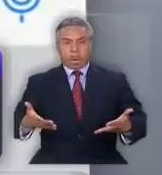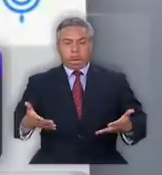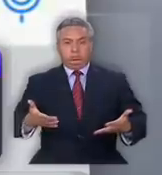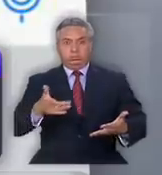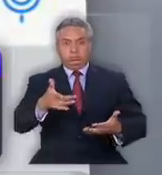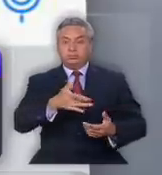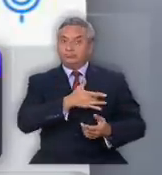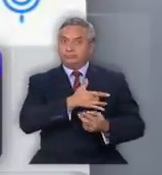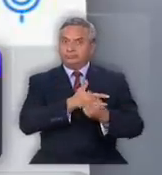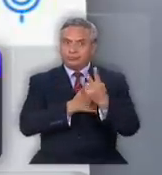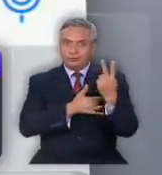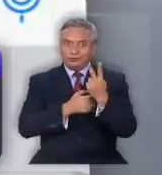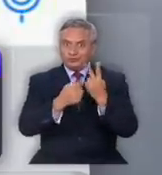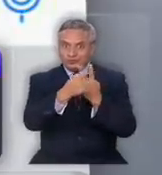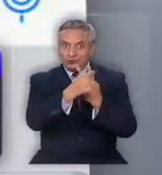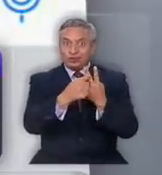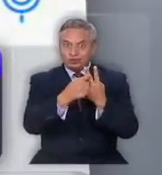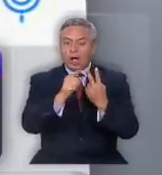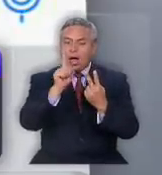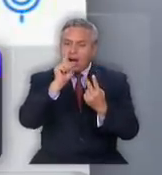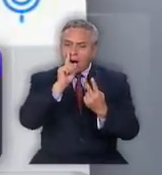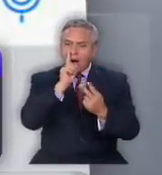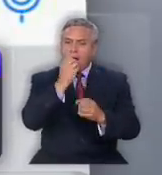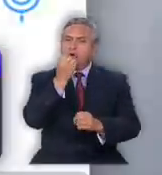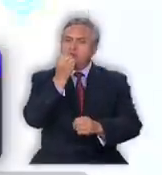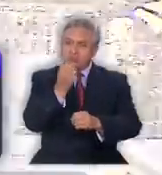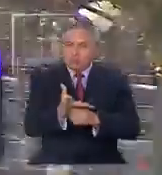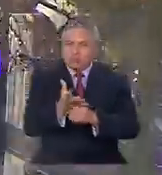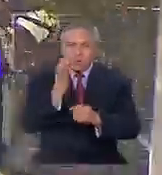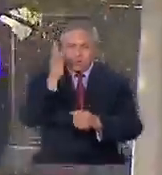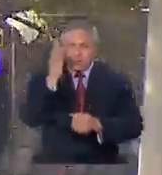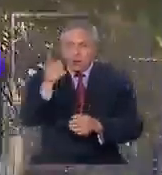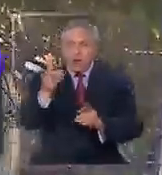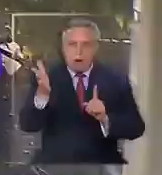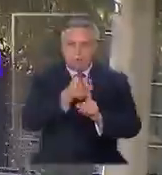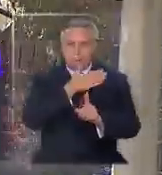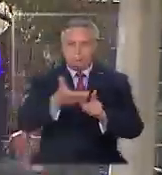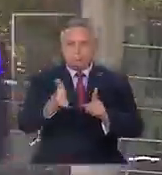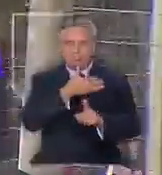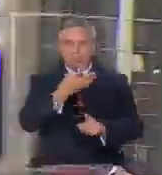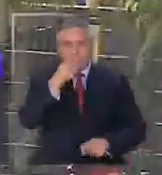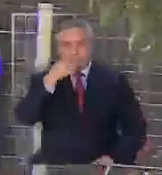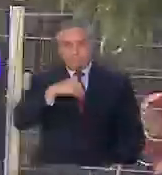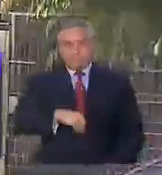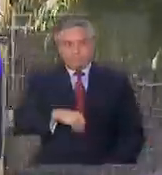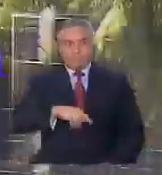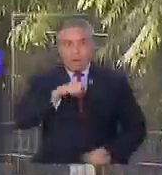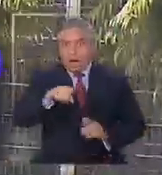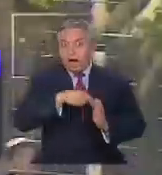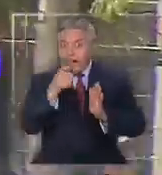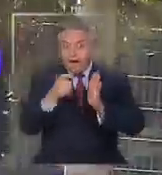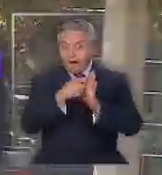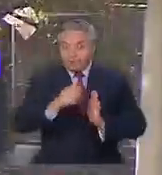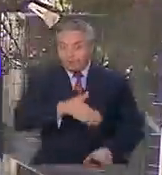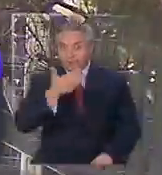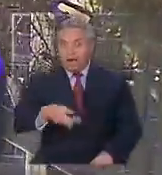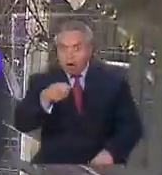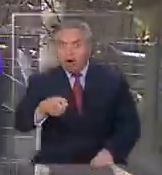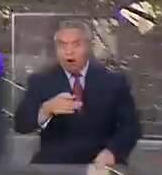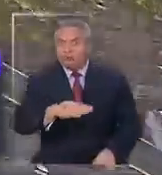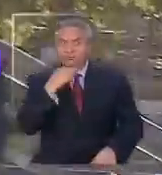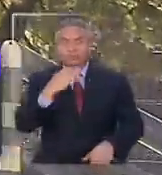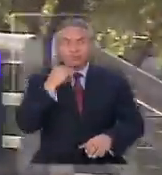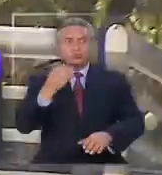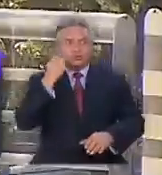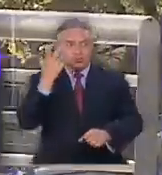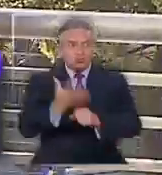de Angélica, es el de muchas, aún anónimas. A la fecha llevamos el doble femicidios que el año pasado. Esto no puede seguir ocurriendo.